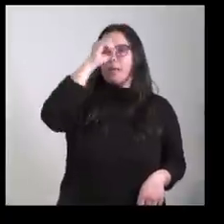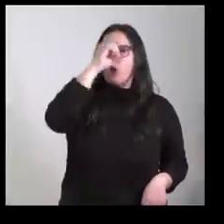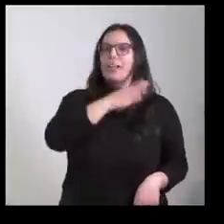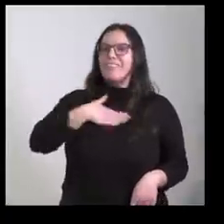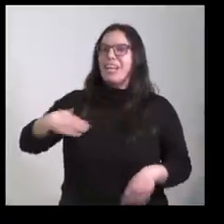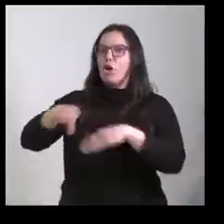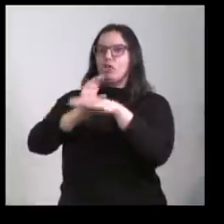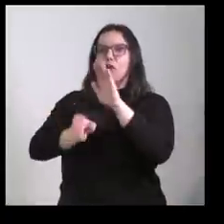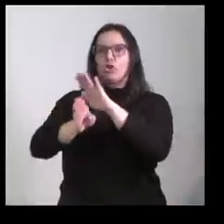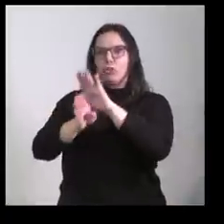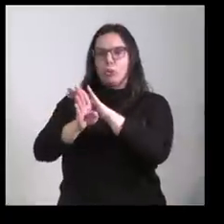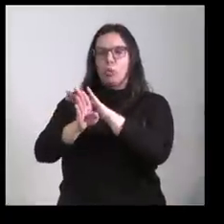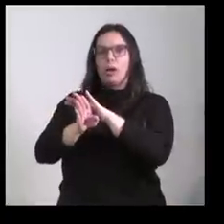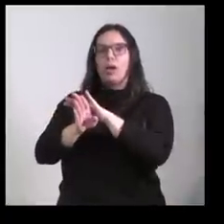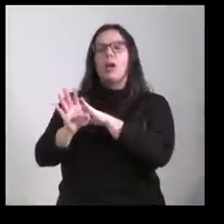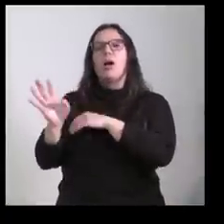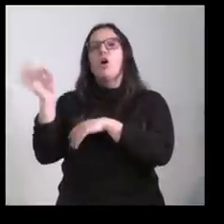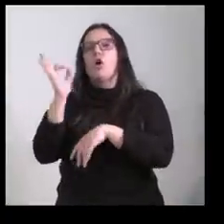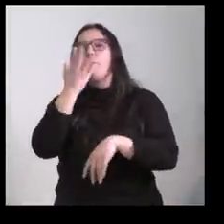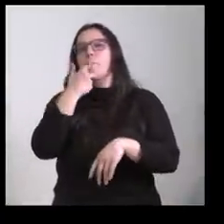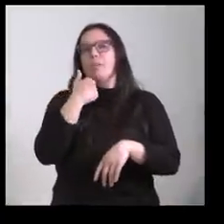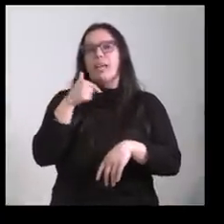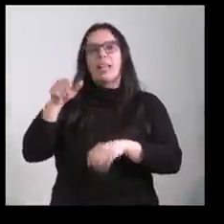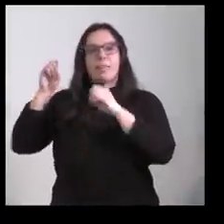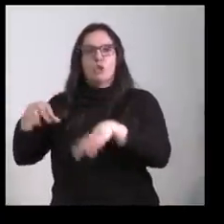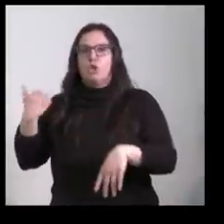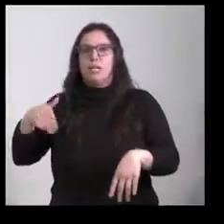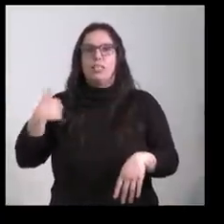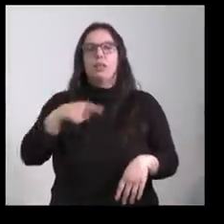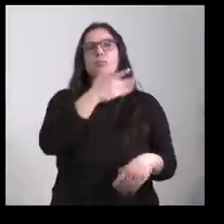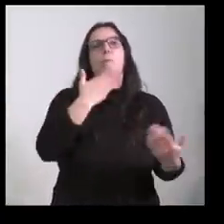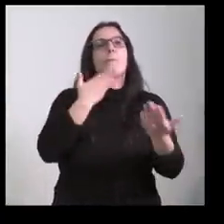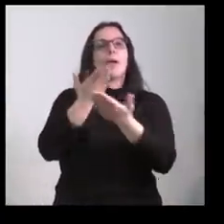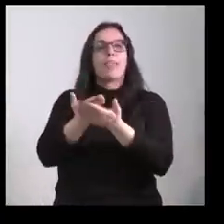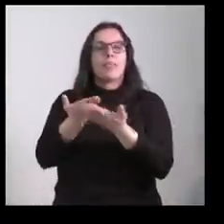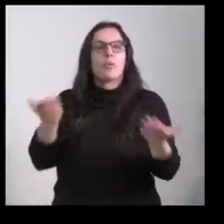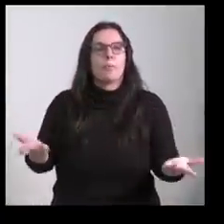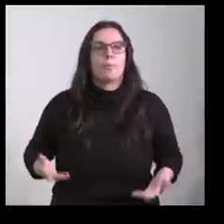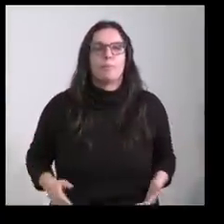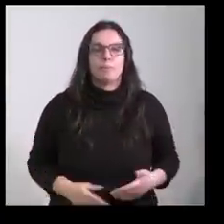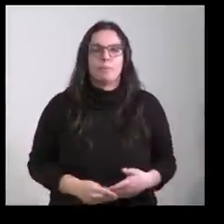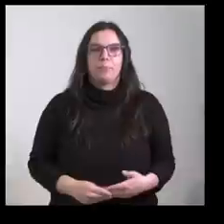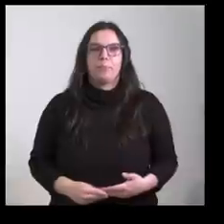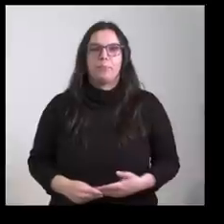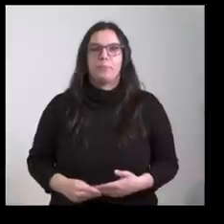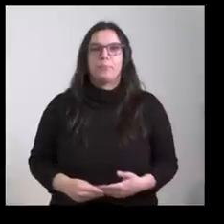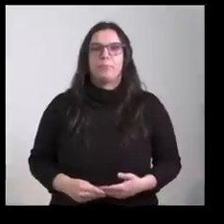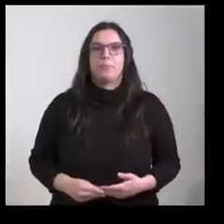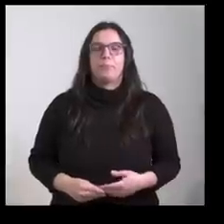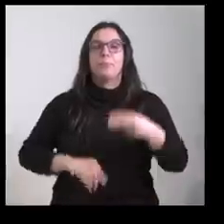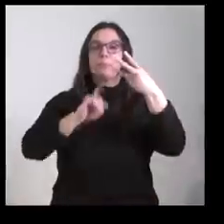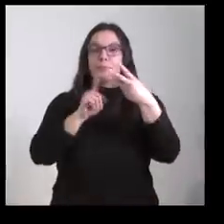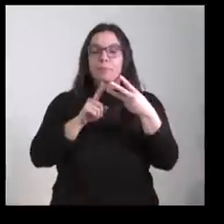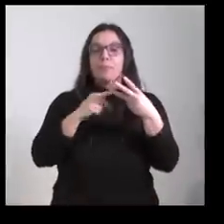Castilla y león o si usted prefiere que bueno pues presenta su dimisión que que va a pedir al presidente de la junta en este sentido y